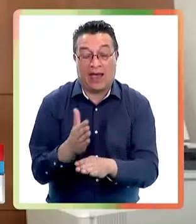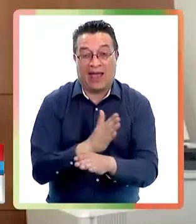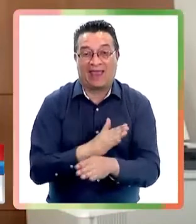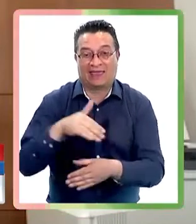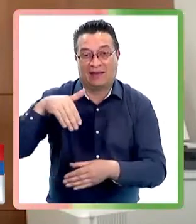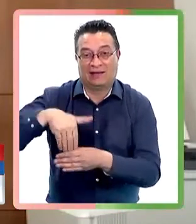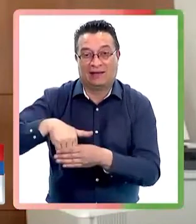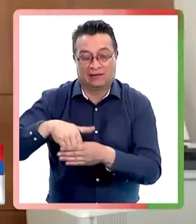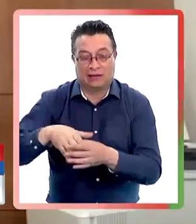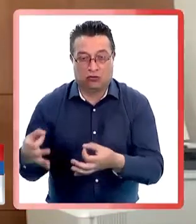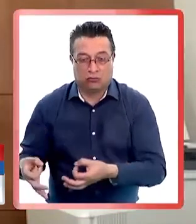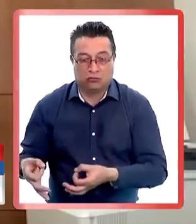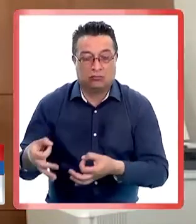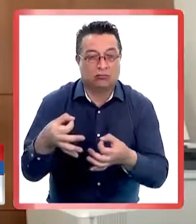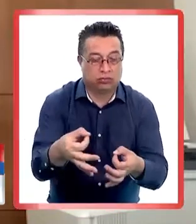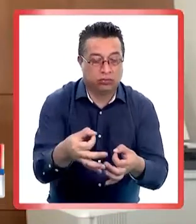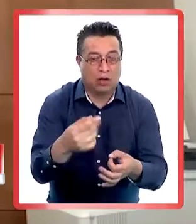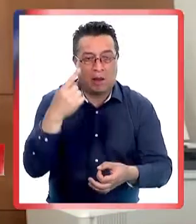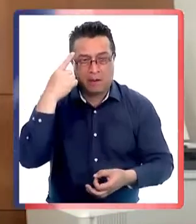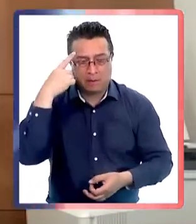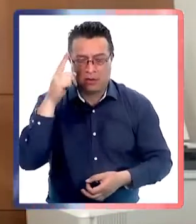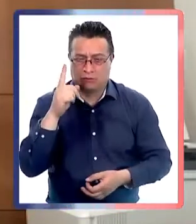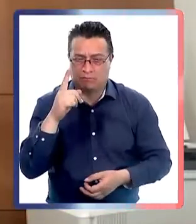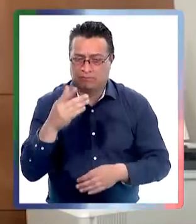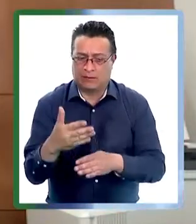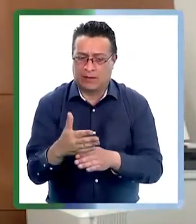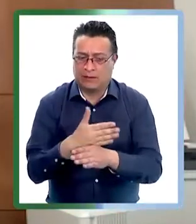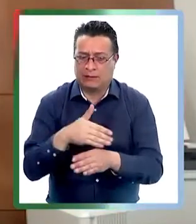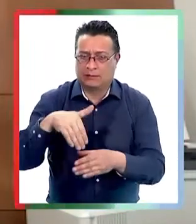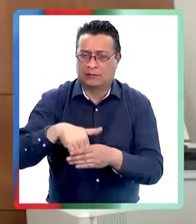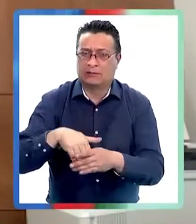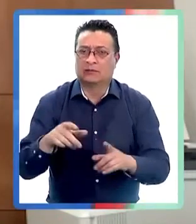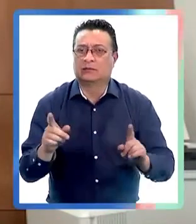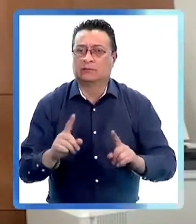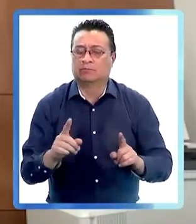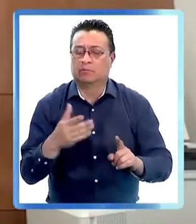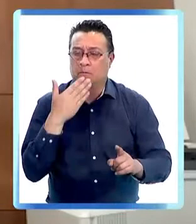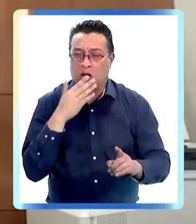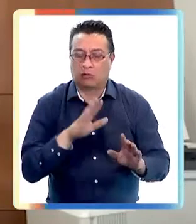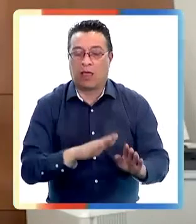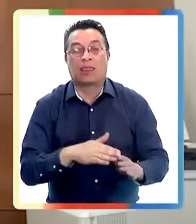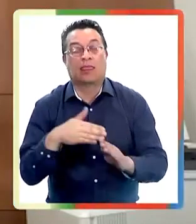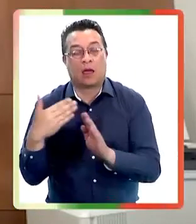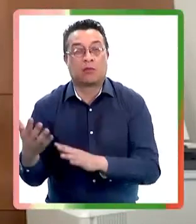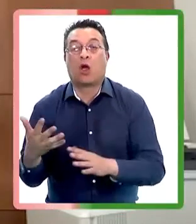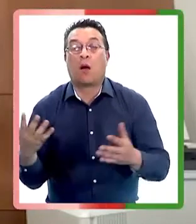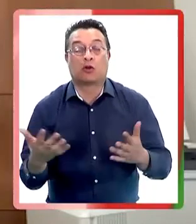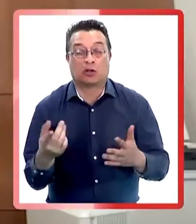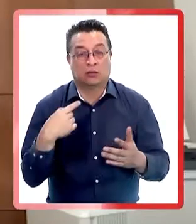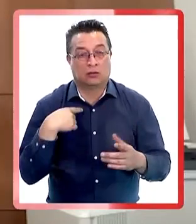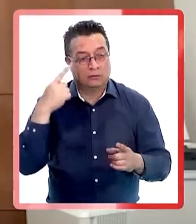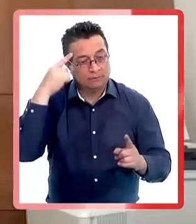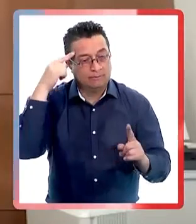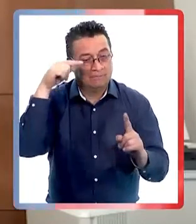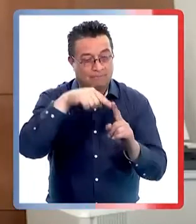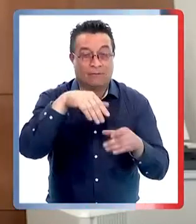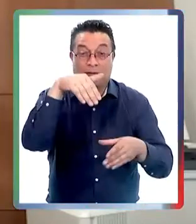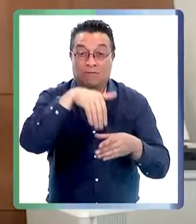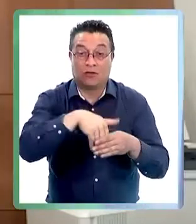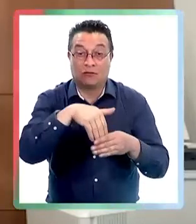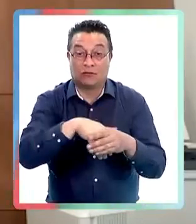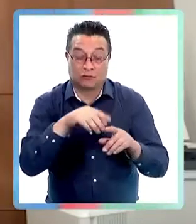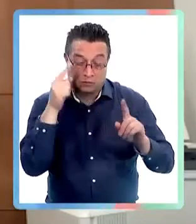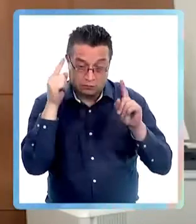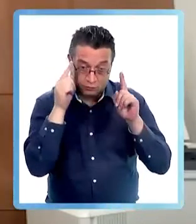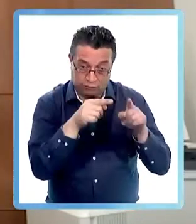del plebiscito, pero nos pareció poco oportuno, Francisco, porque cuando un país está viviendo una jornada electoral o una